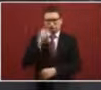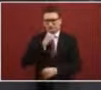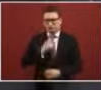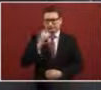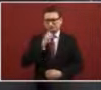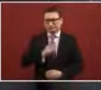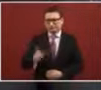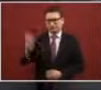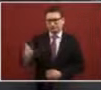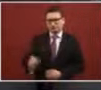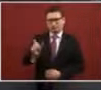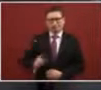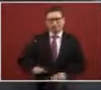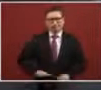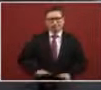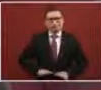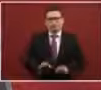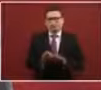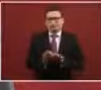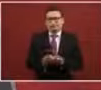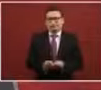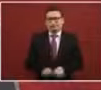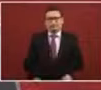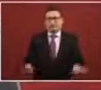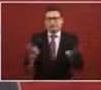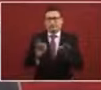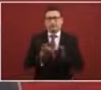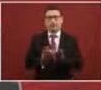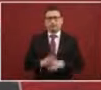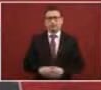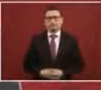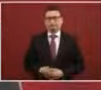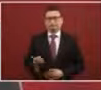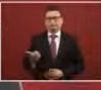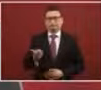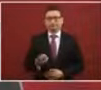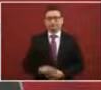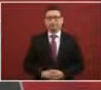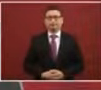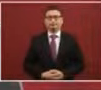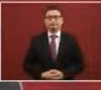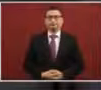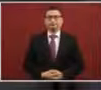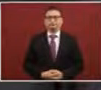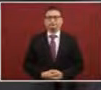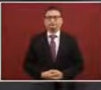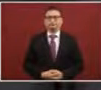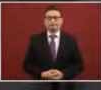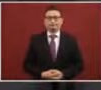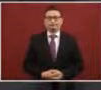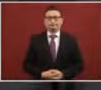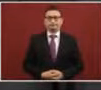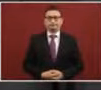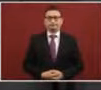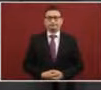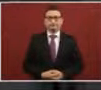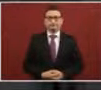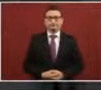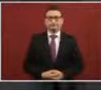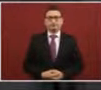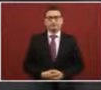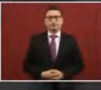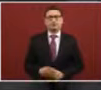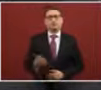Ese es el principal distintivo de los dos. No solo la